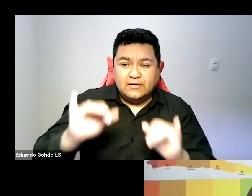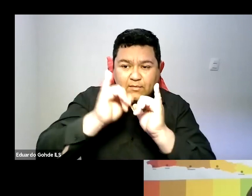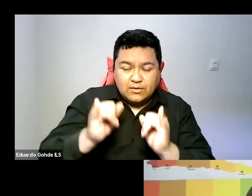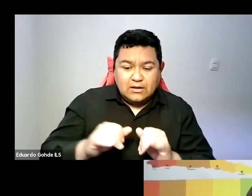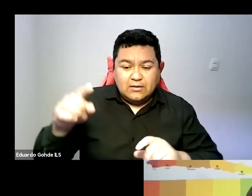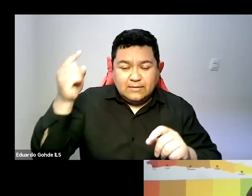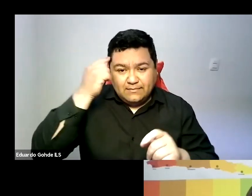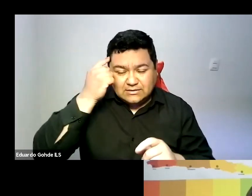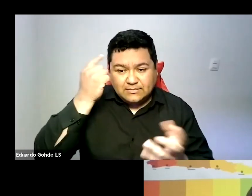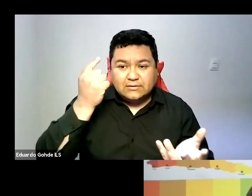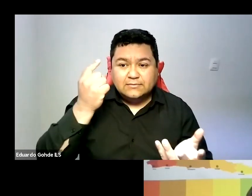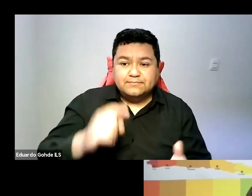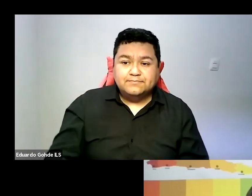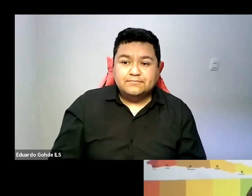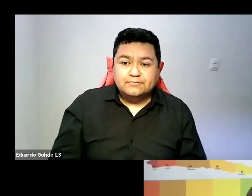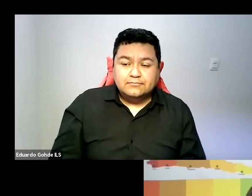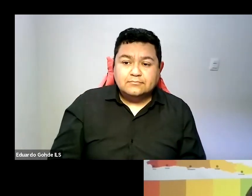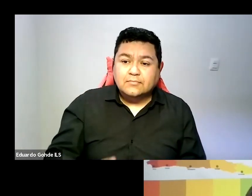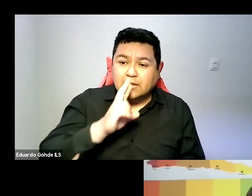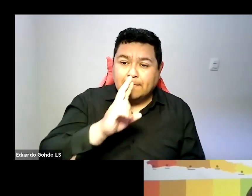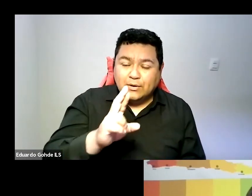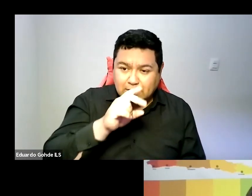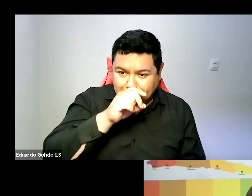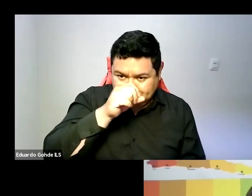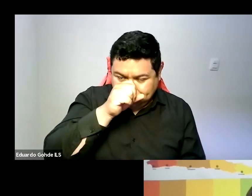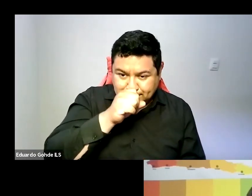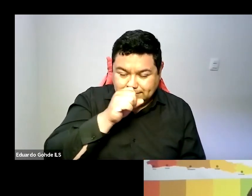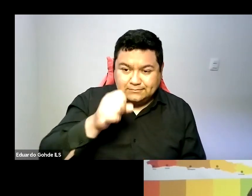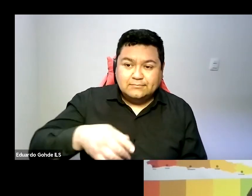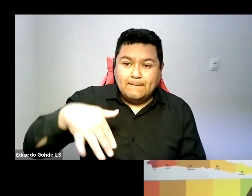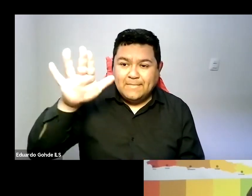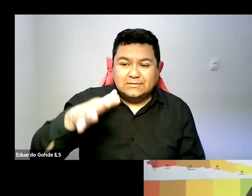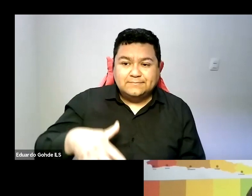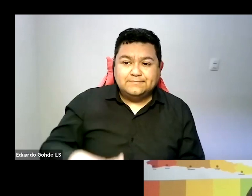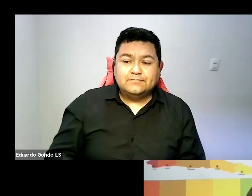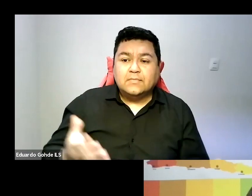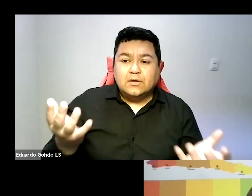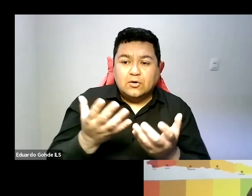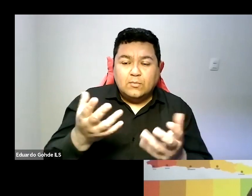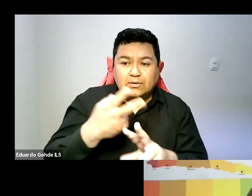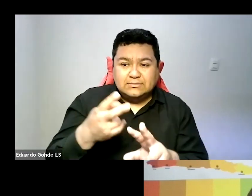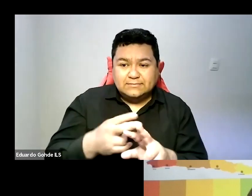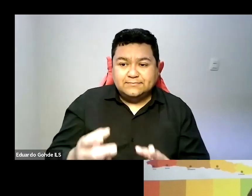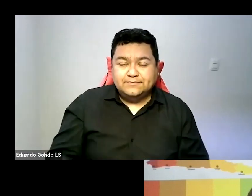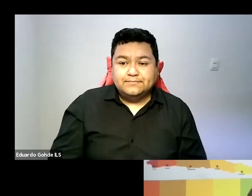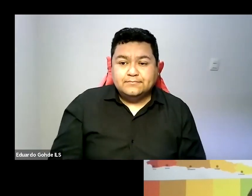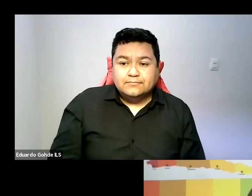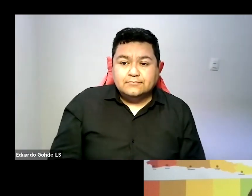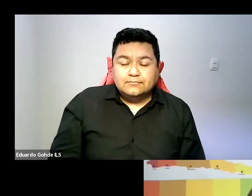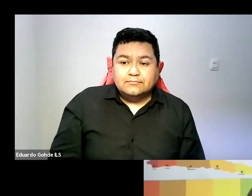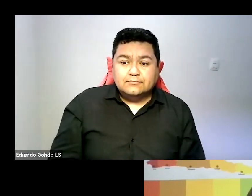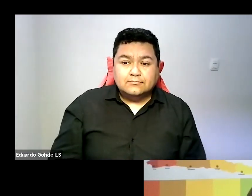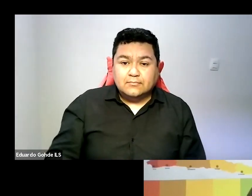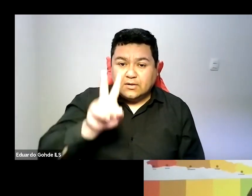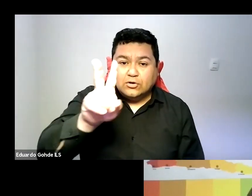pensamiento. Y por ahí la respuesta más contundente a cómo hacerlo radica en